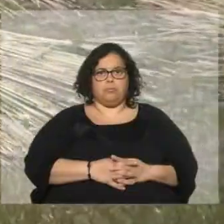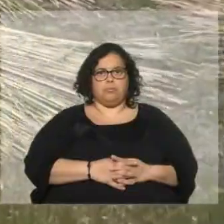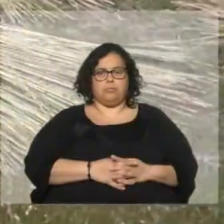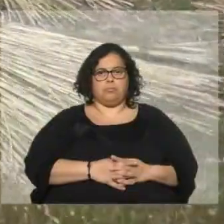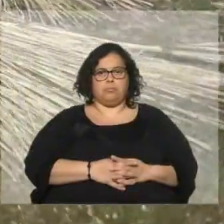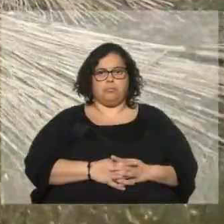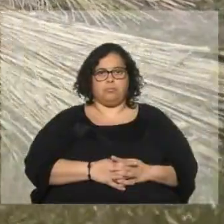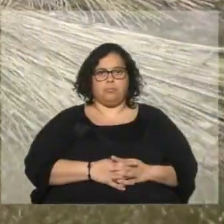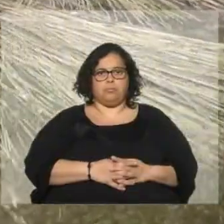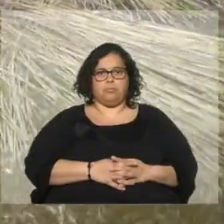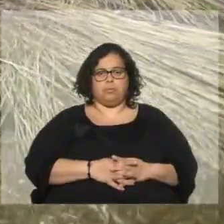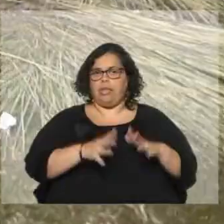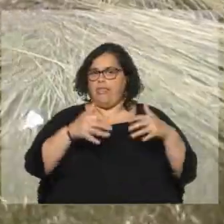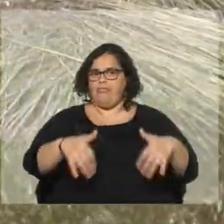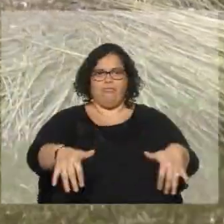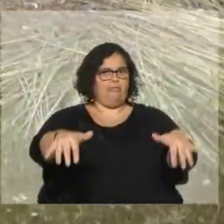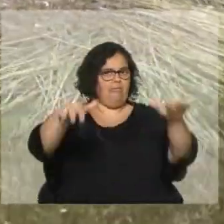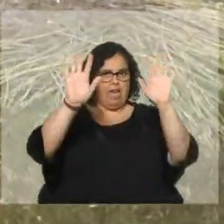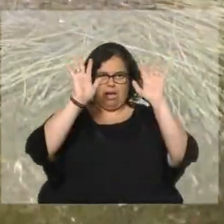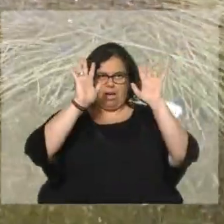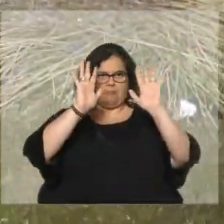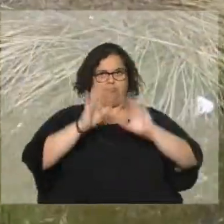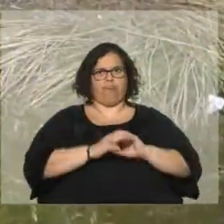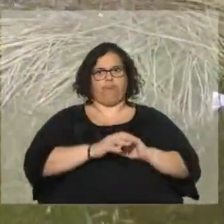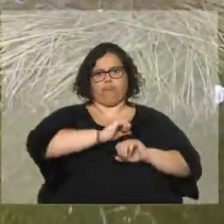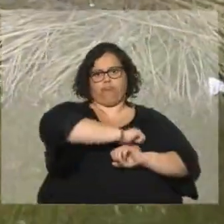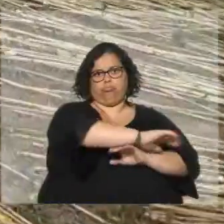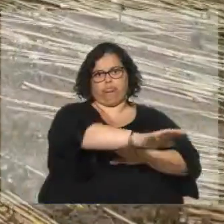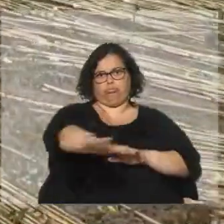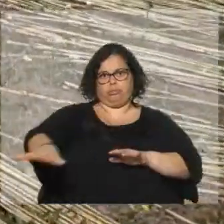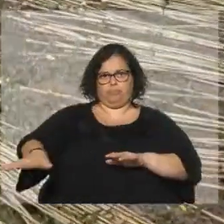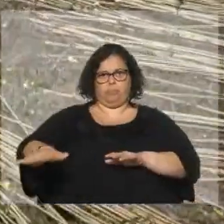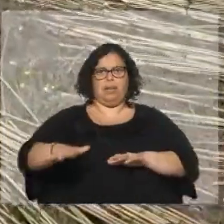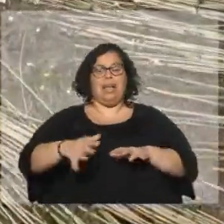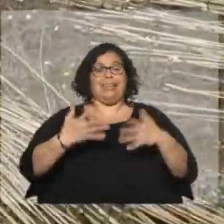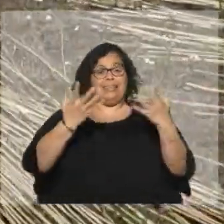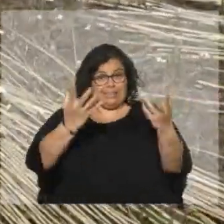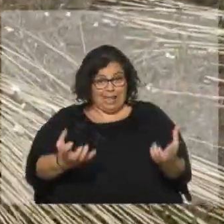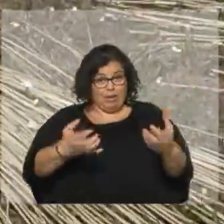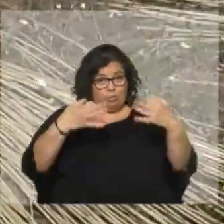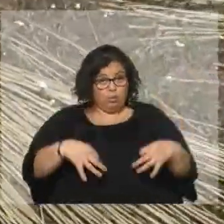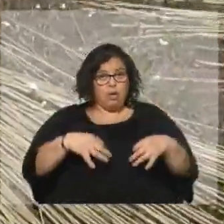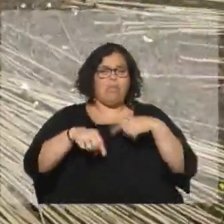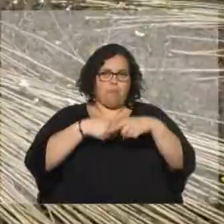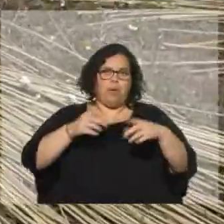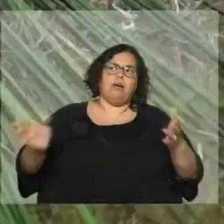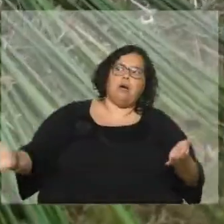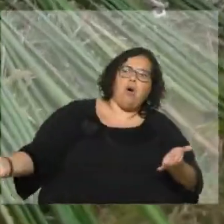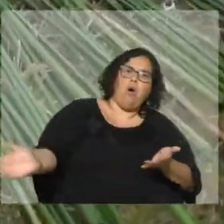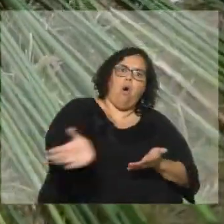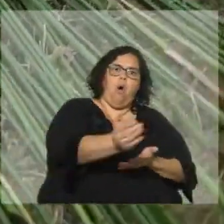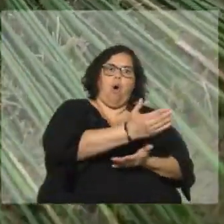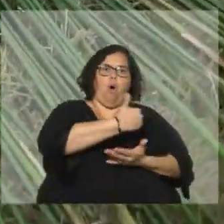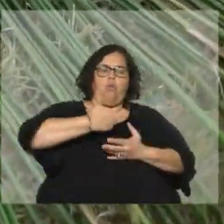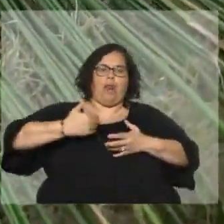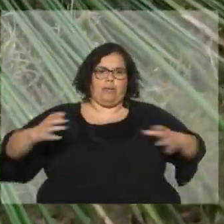Lo dejamos tendido así hasta que el junco se seca. Cuando el junco se seca otra vez lo volvemos a levantar. Más y están más o menos,